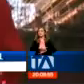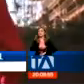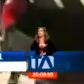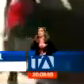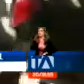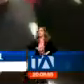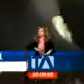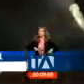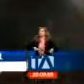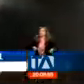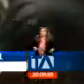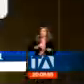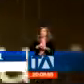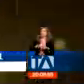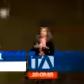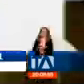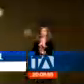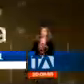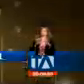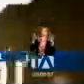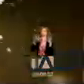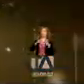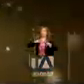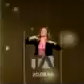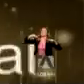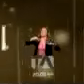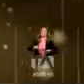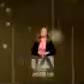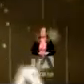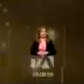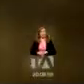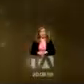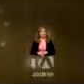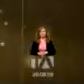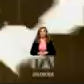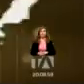por corrupción en varios países de la región. En Quito, Andrea Samaniego, 24 horas.